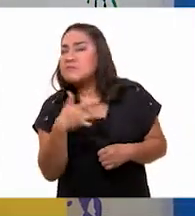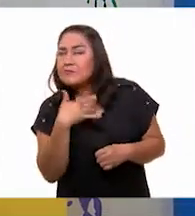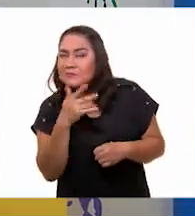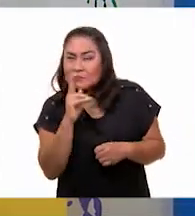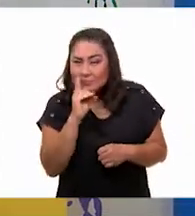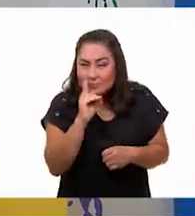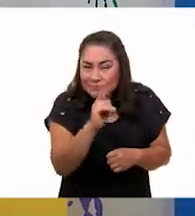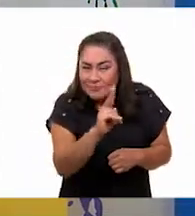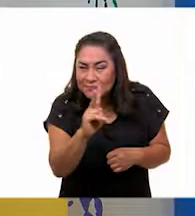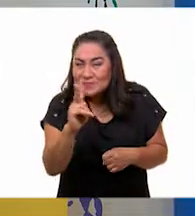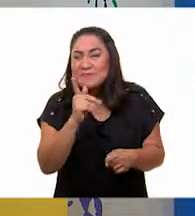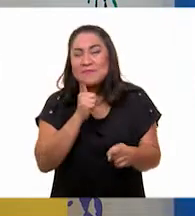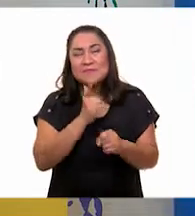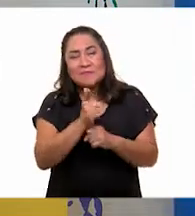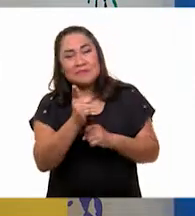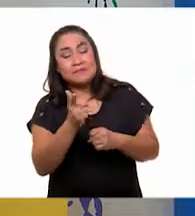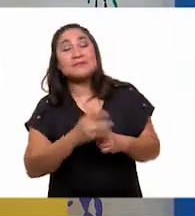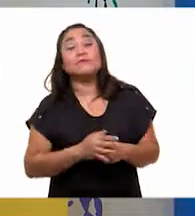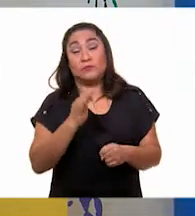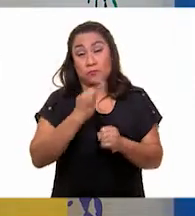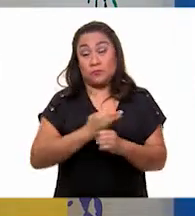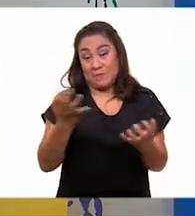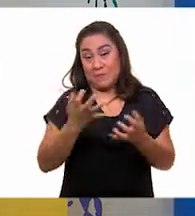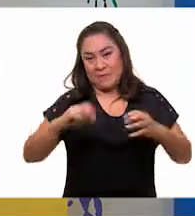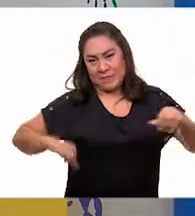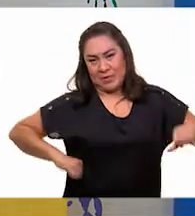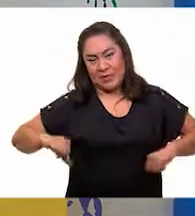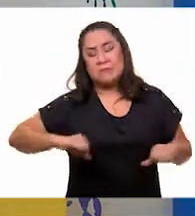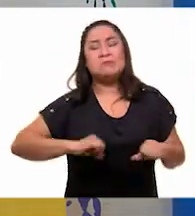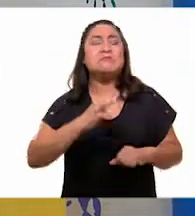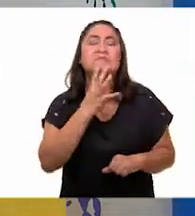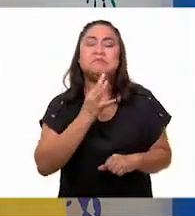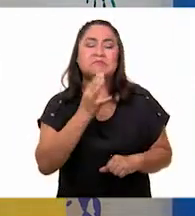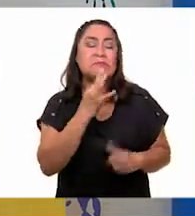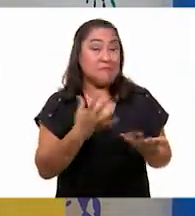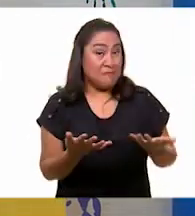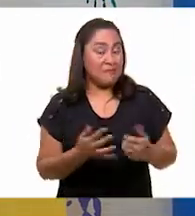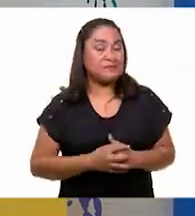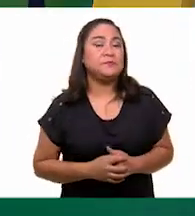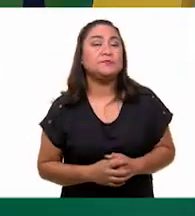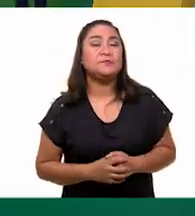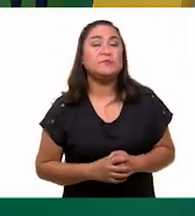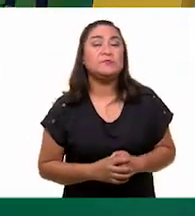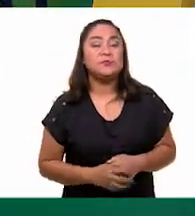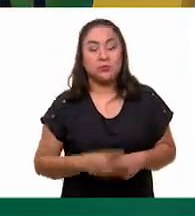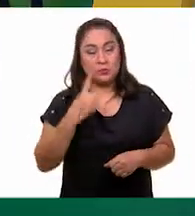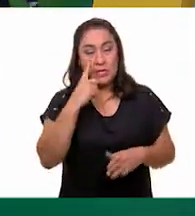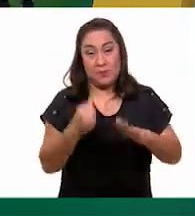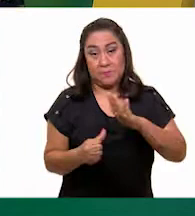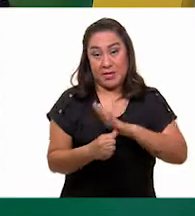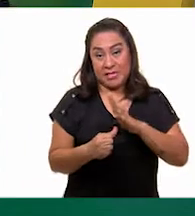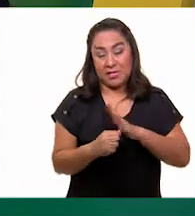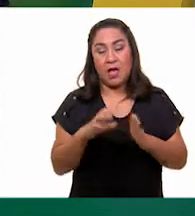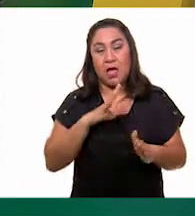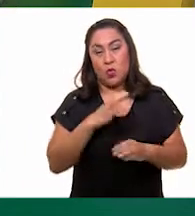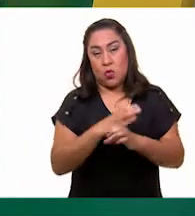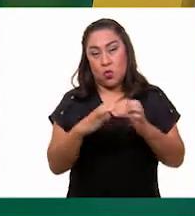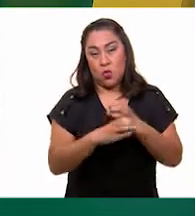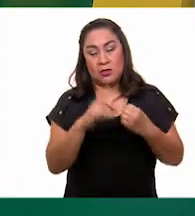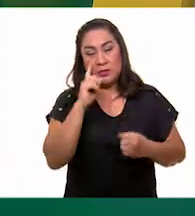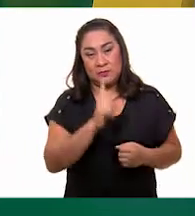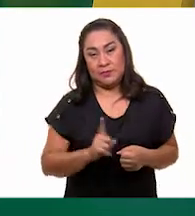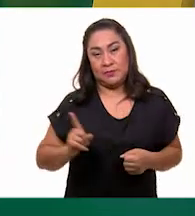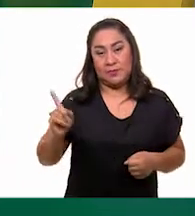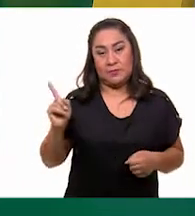ojo. Y vamos a iniciar con una actividad muy sencilla, ¿te parece, Oscar? Me parece muy bien. Bueno, en la mesa yo tengo algunos objetos, como puedes ver.